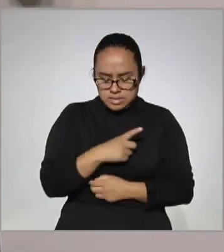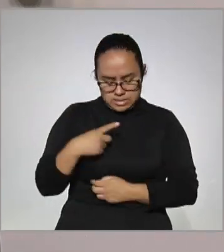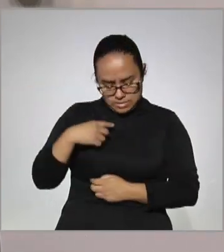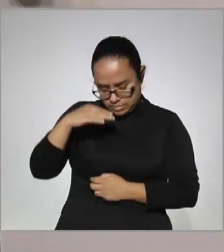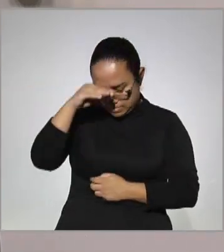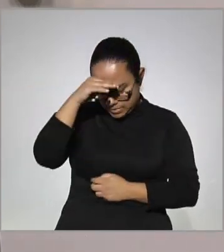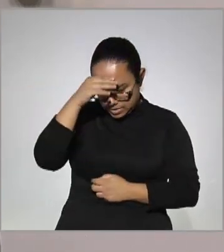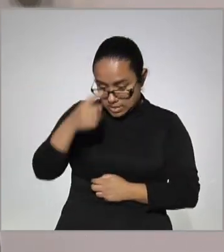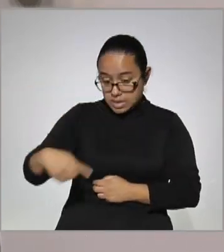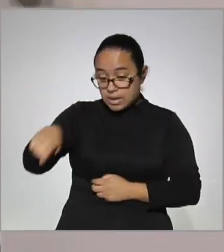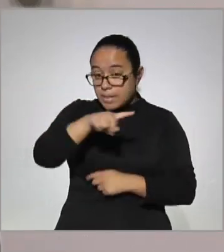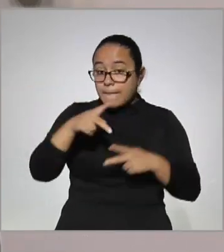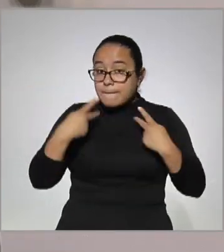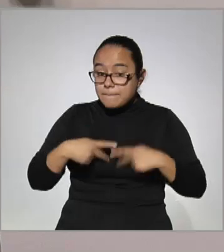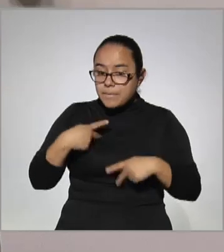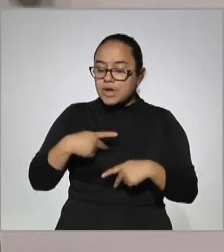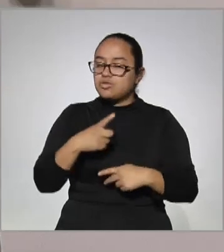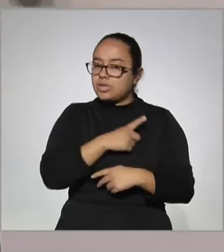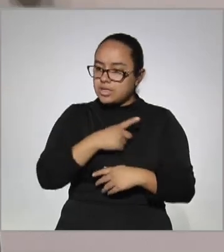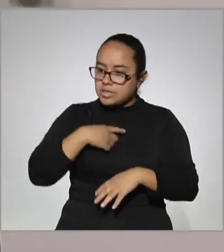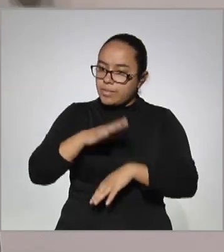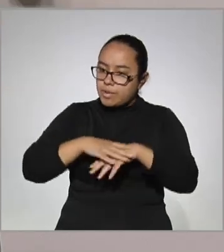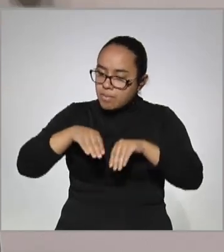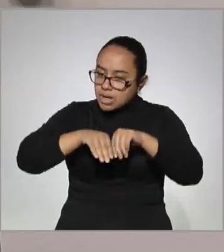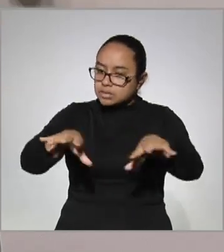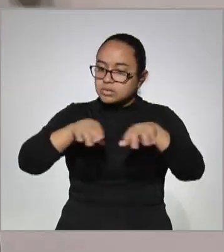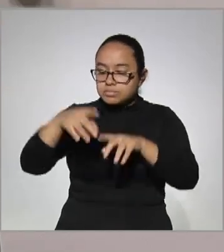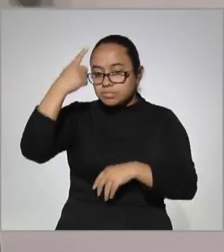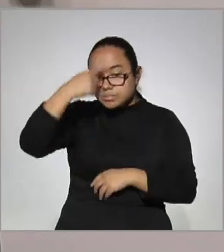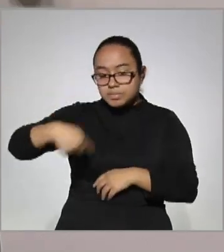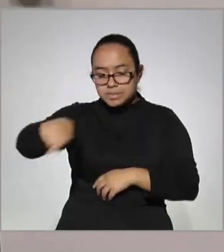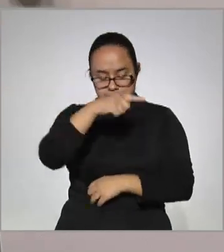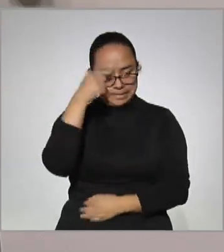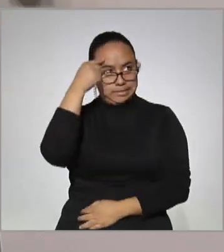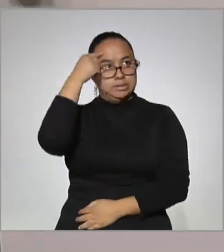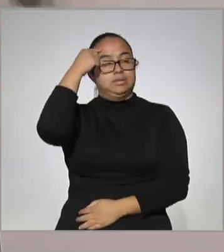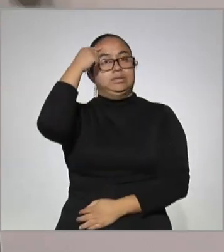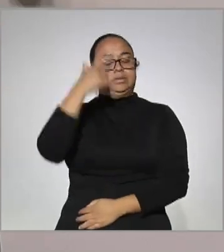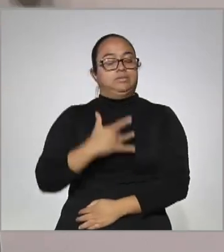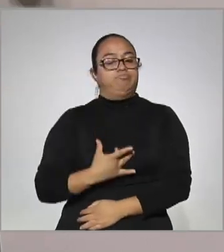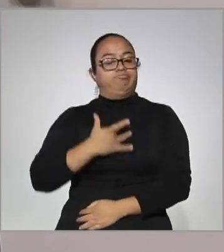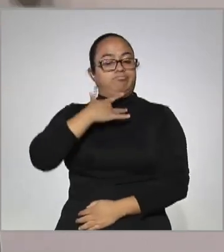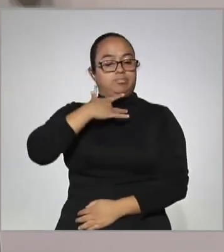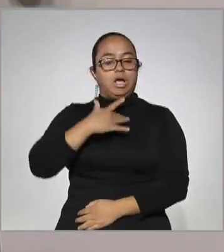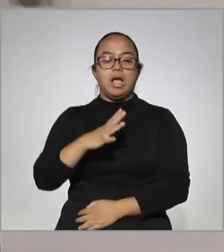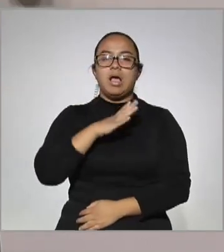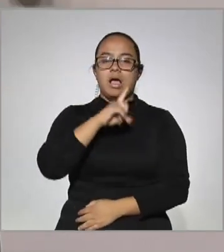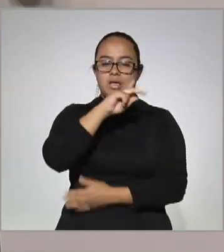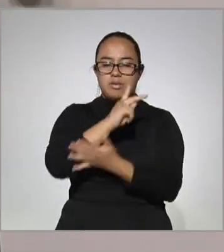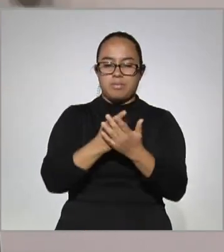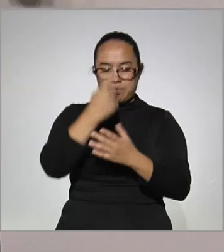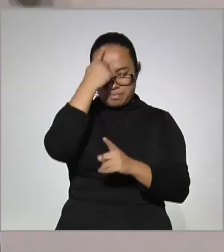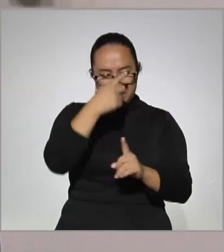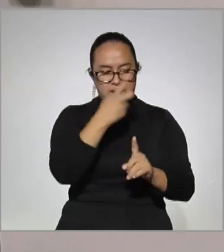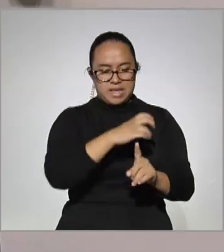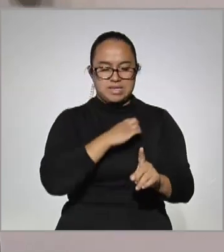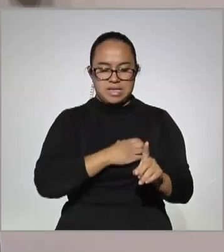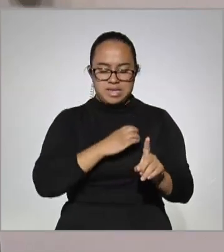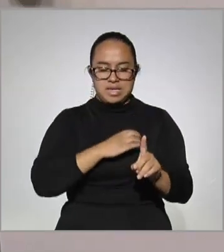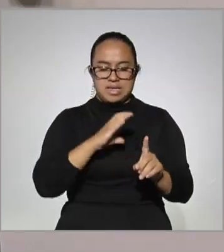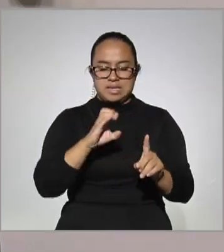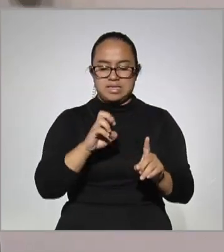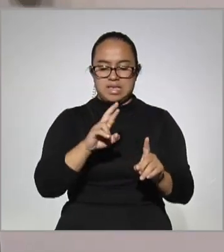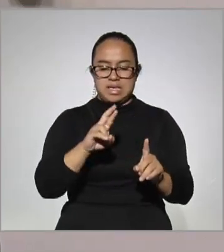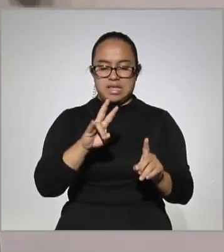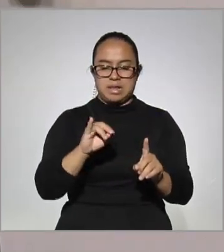la población por más de programas sociales que se hagan en el país, porque existen, pero hay un programa de lucha contra cáncer cervicuterino. ¿Nos